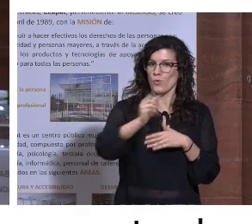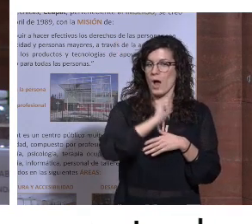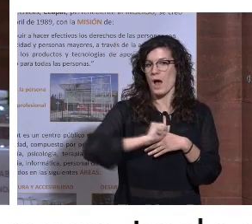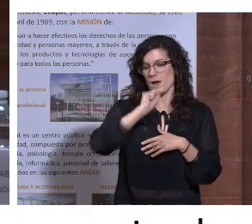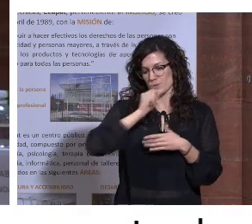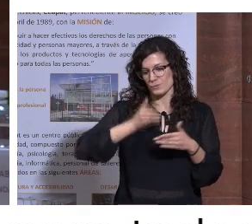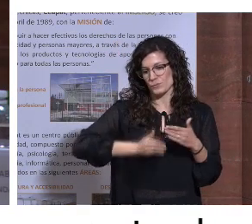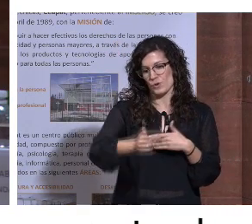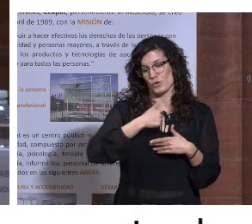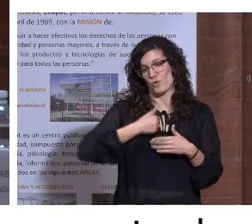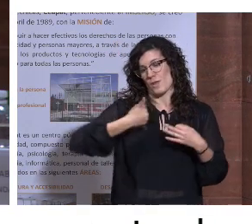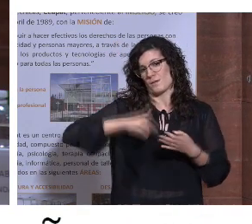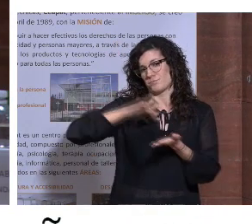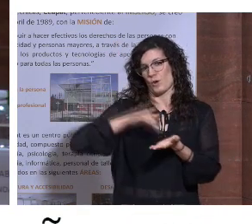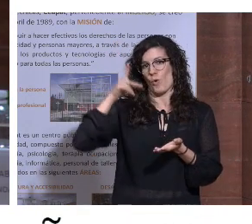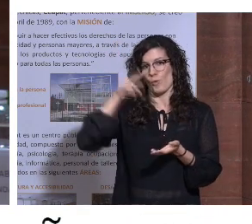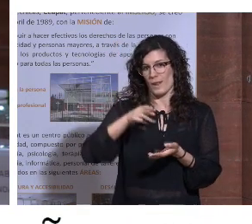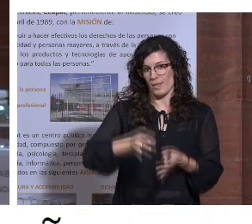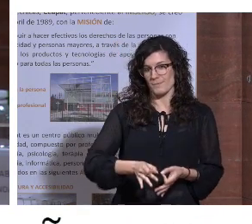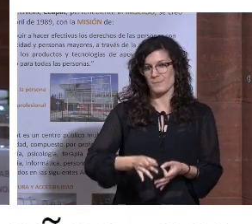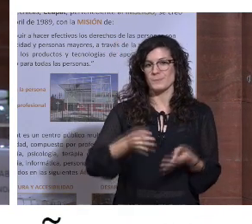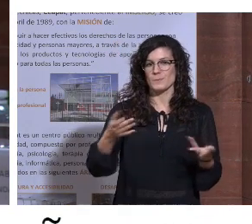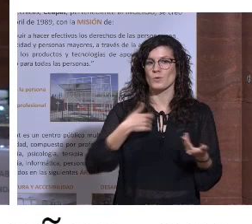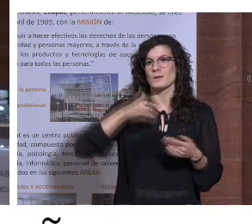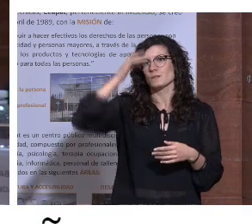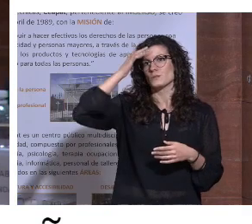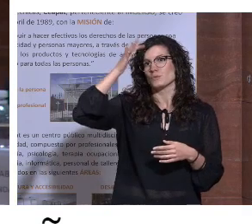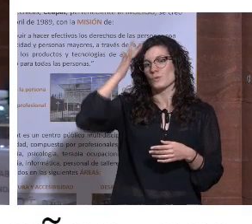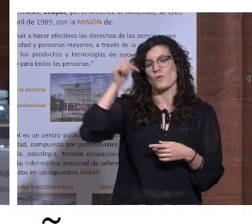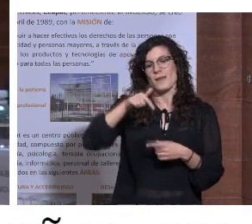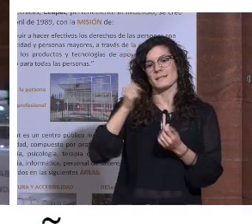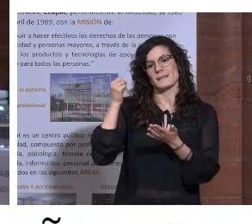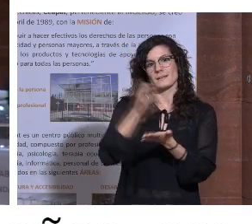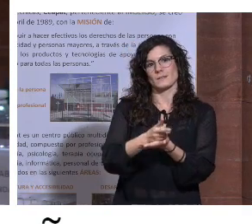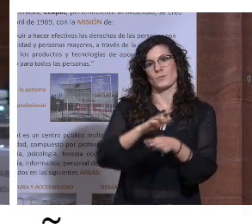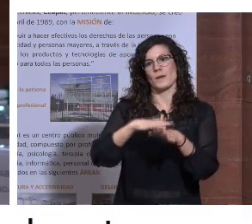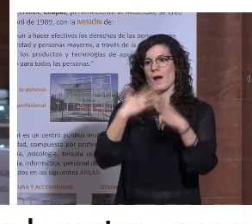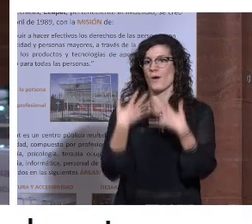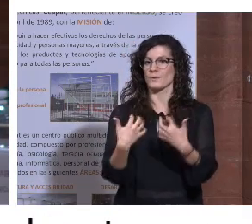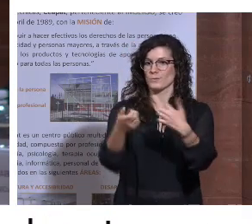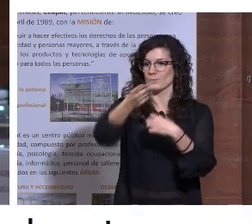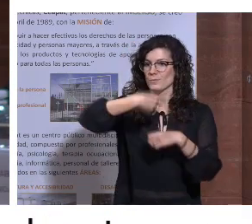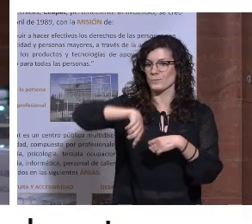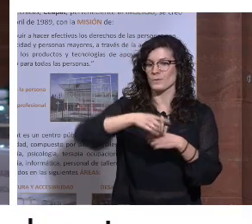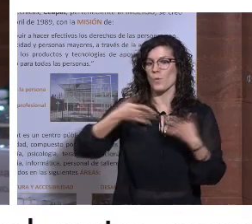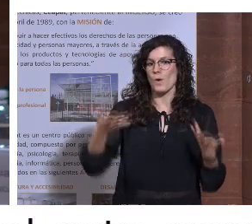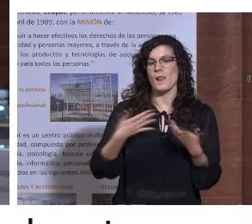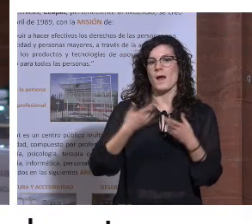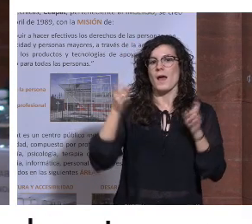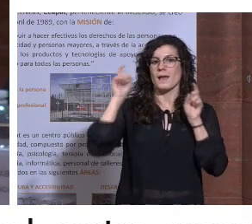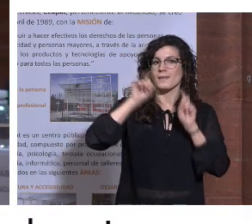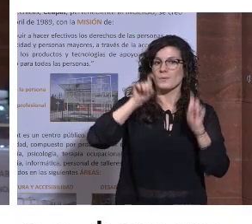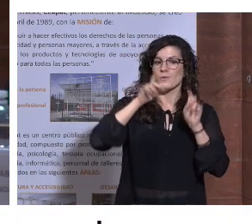eso me pillará jubilada, pero ese es el reto para el auditorio, es que la educación no tenga que decirse que